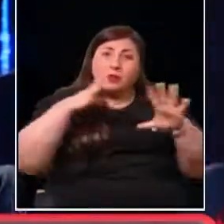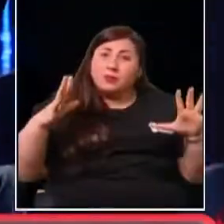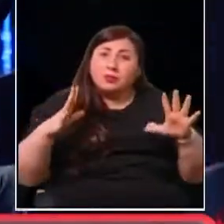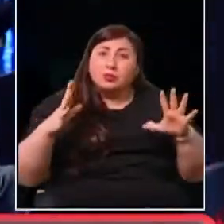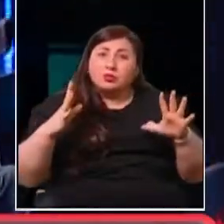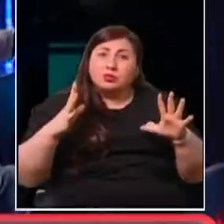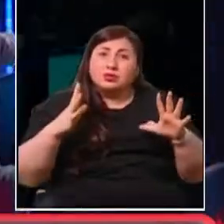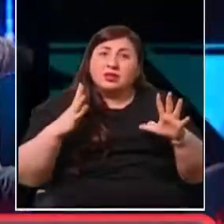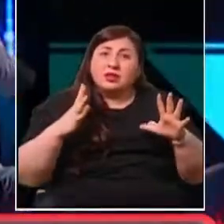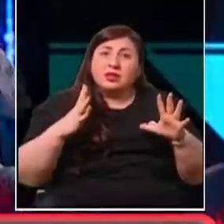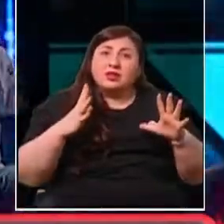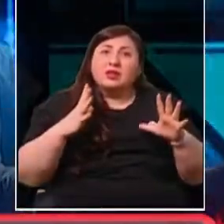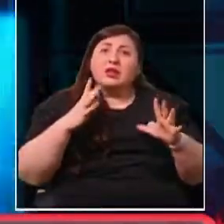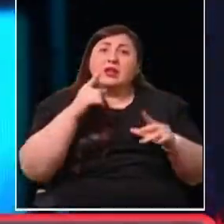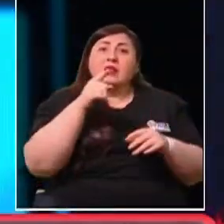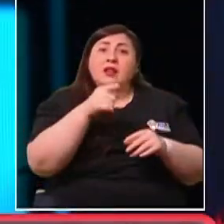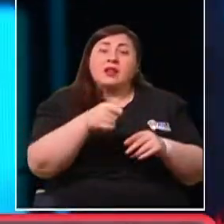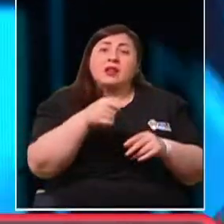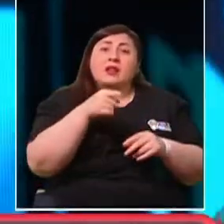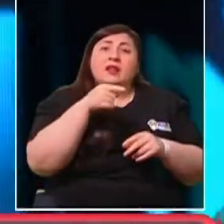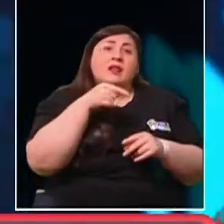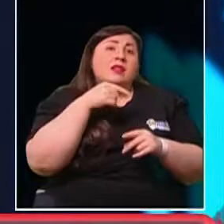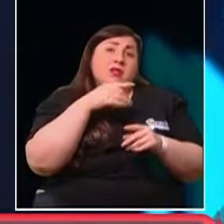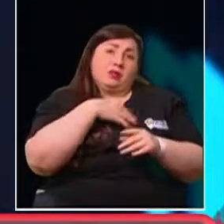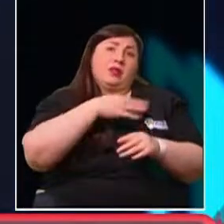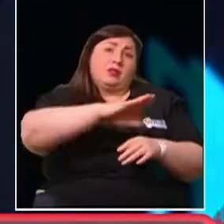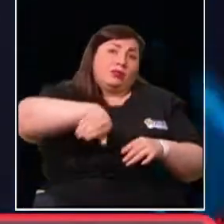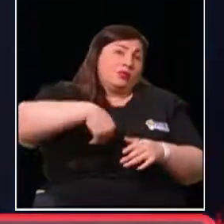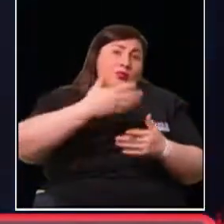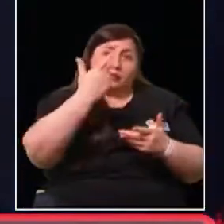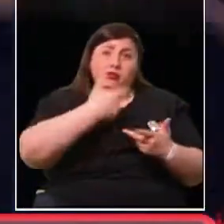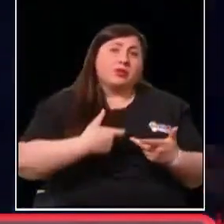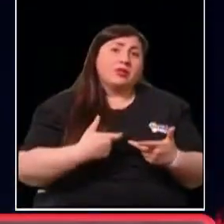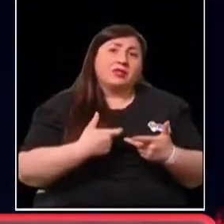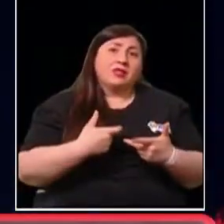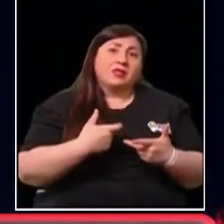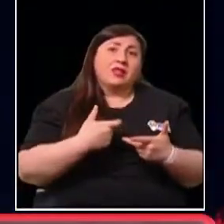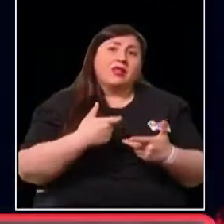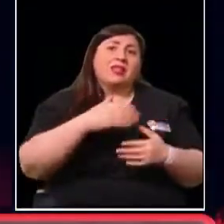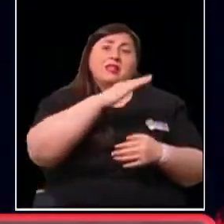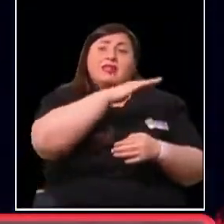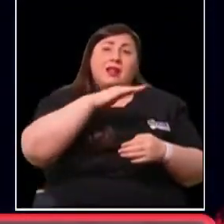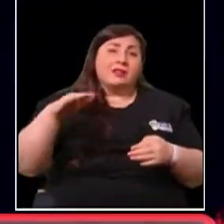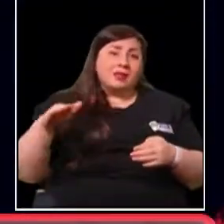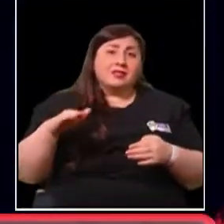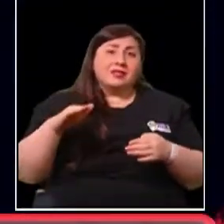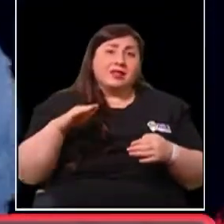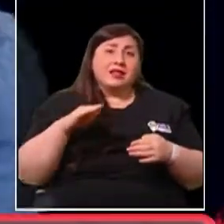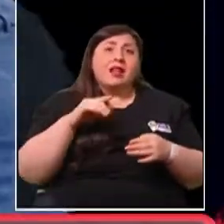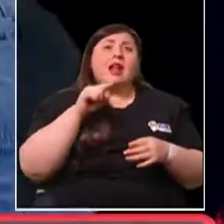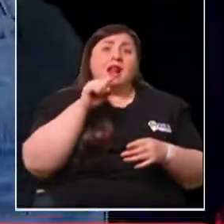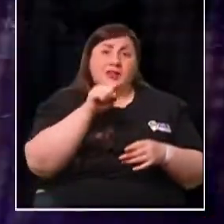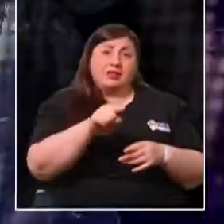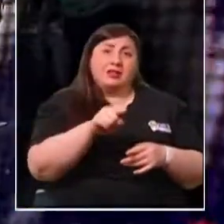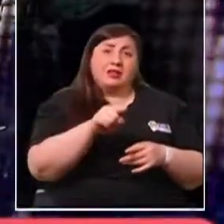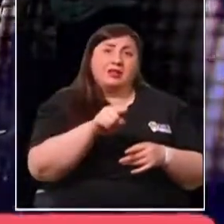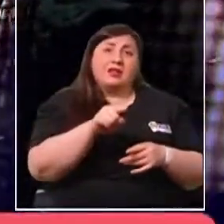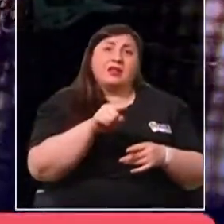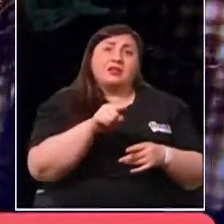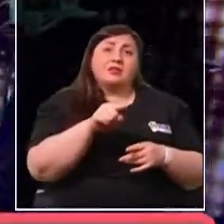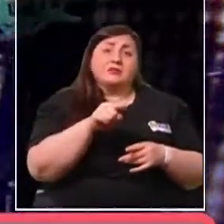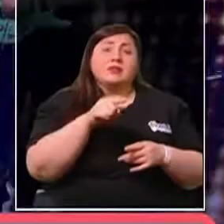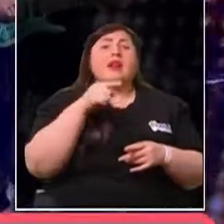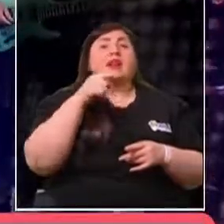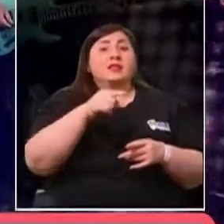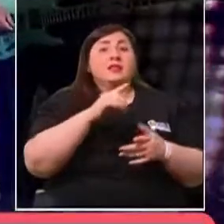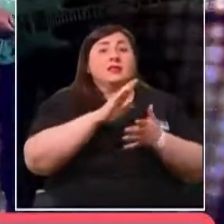medio de tantas diferencias, porque nosotros lo que somos, somos transversales. Aquí ustedes vieron que en 22 horas